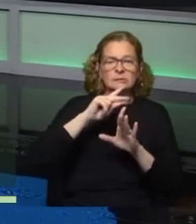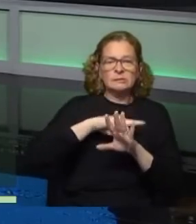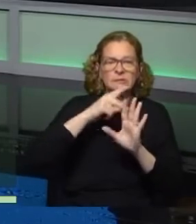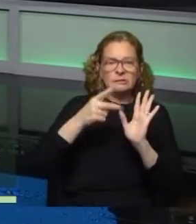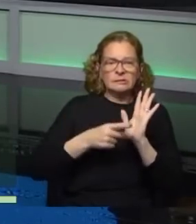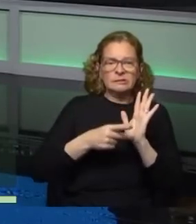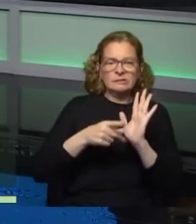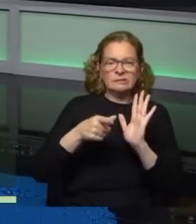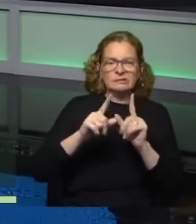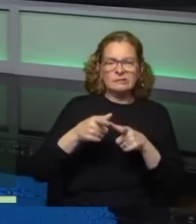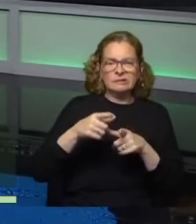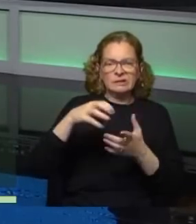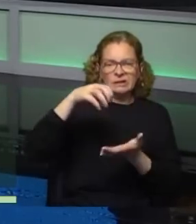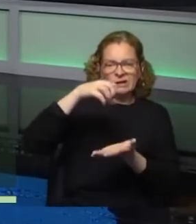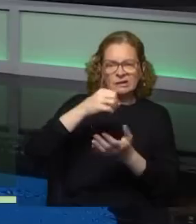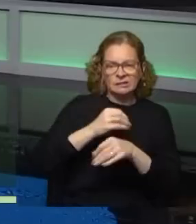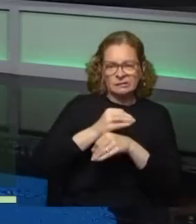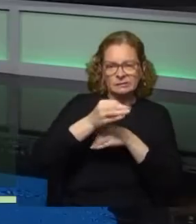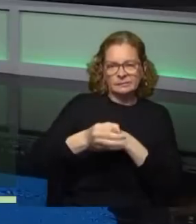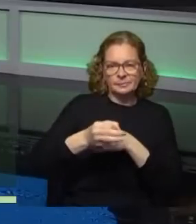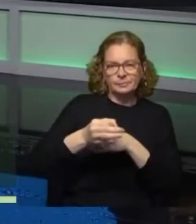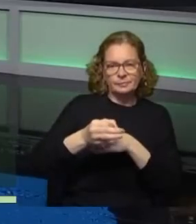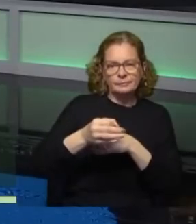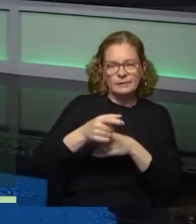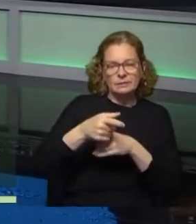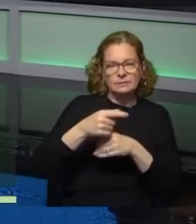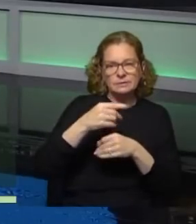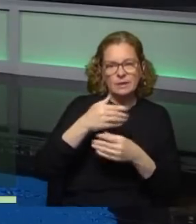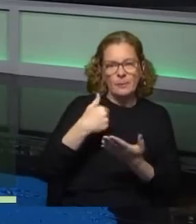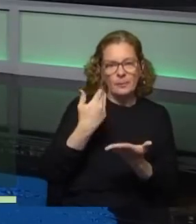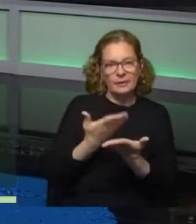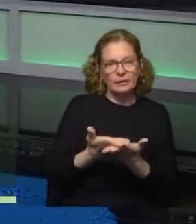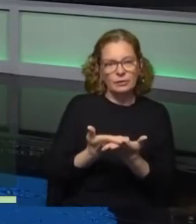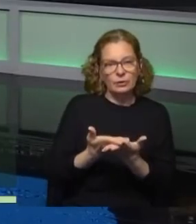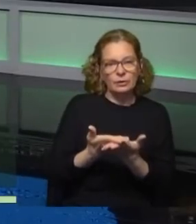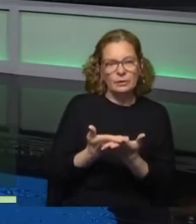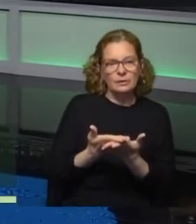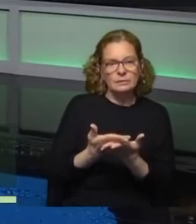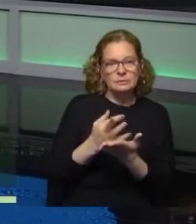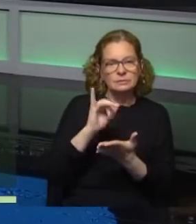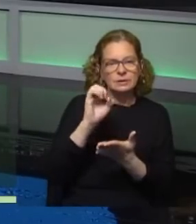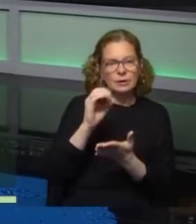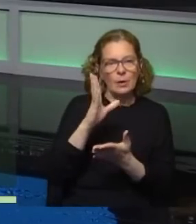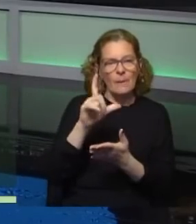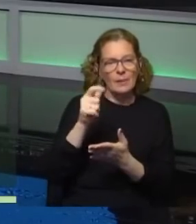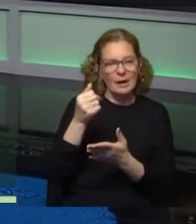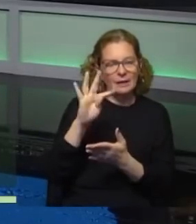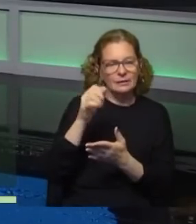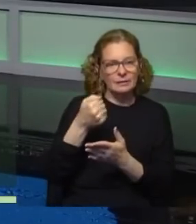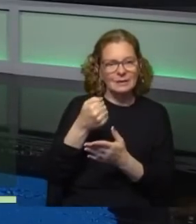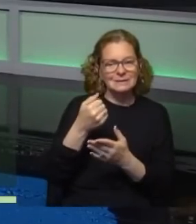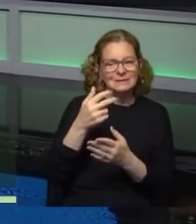es la isla artificial que se presentó para el río de la plata eran unas 36